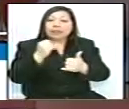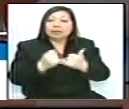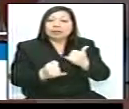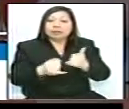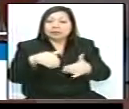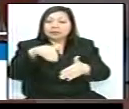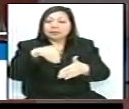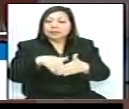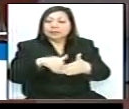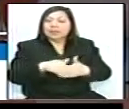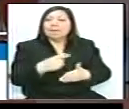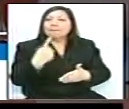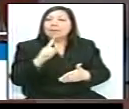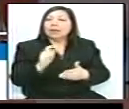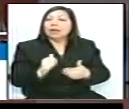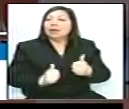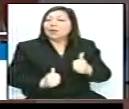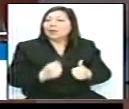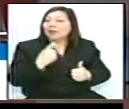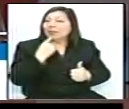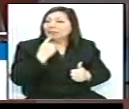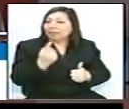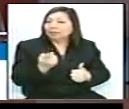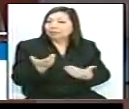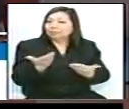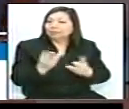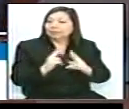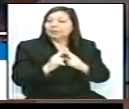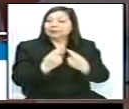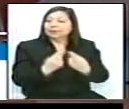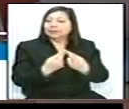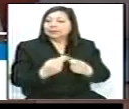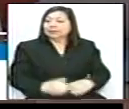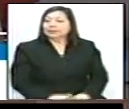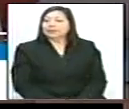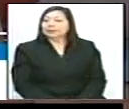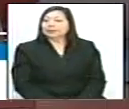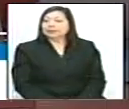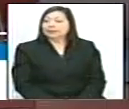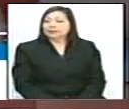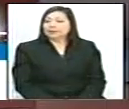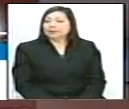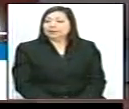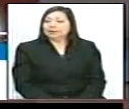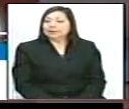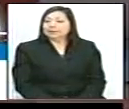acto electoral para el cual hemos sido convocados.